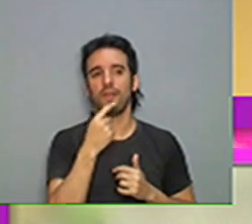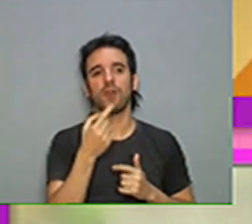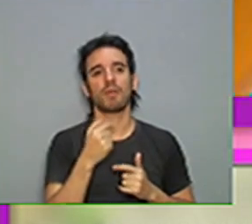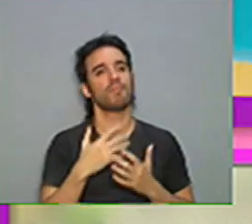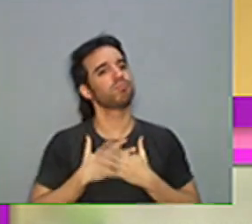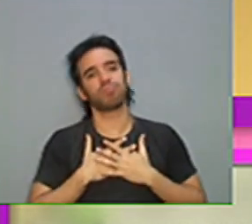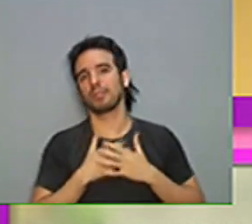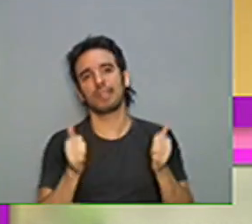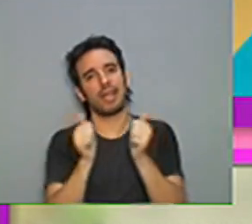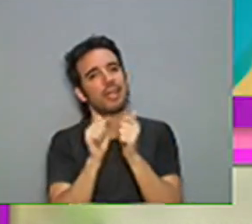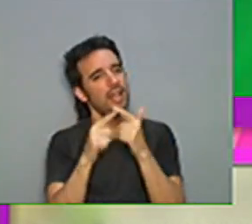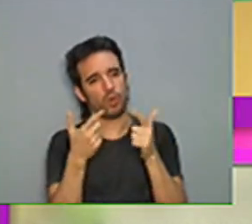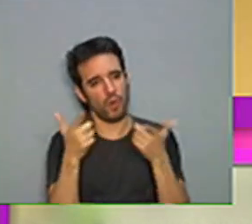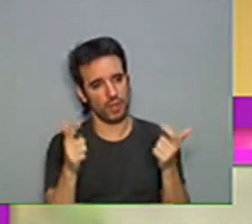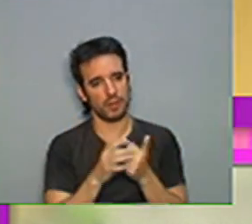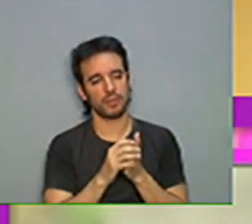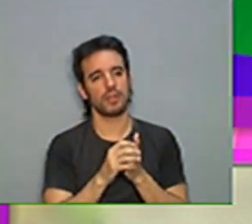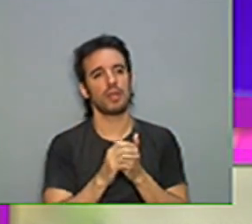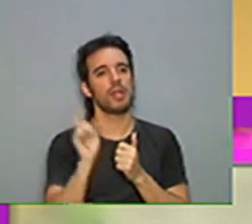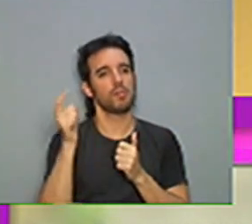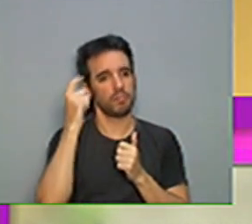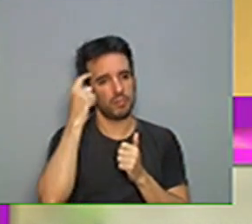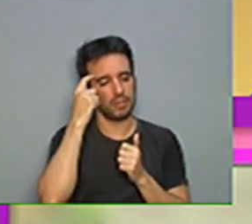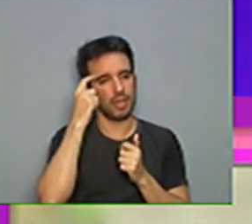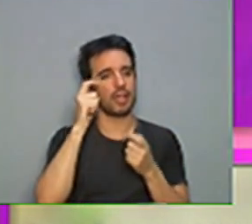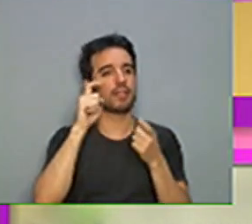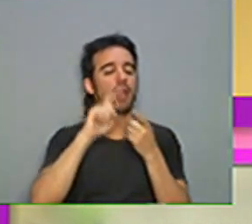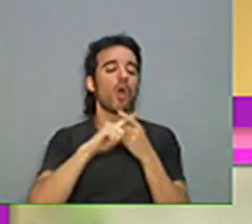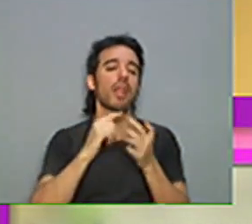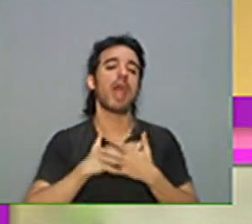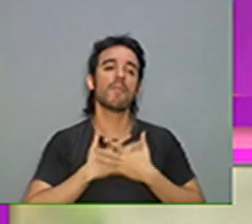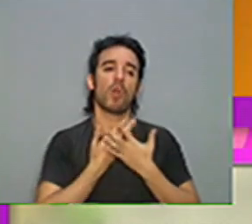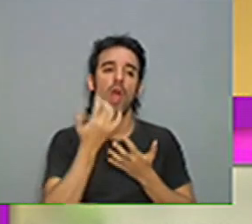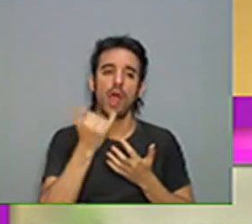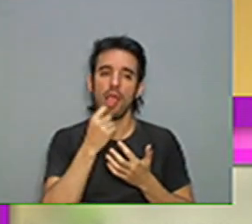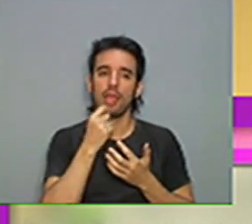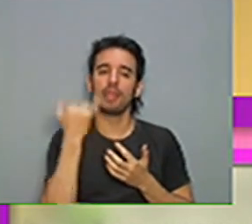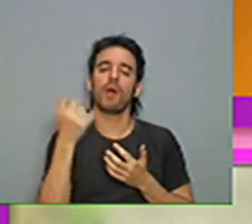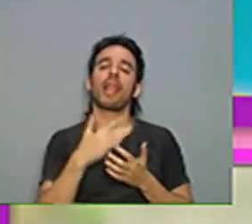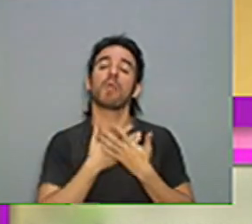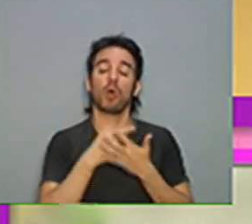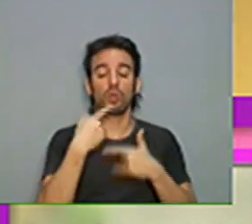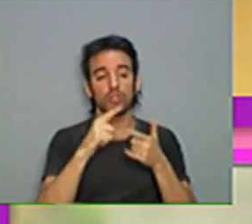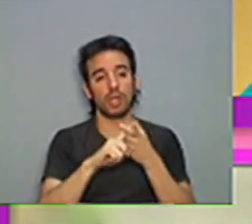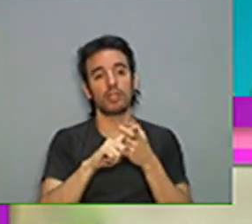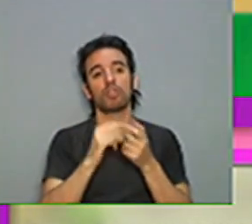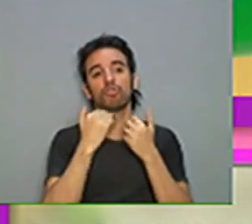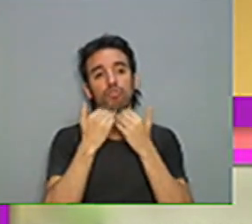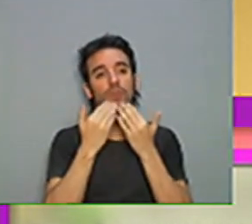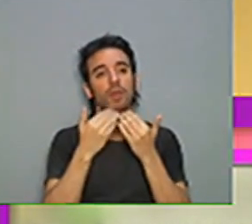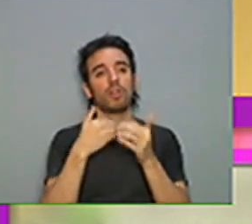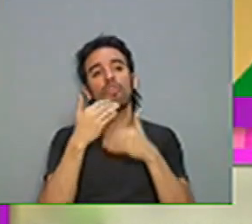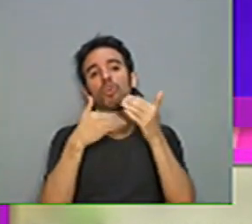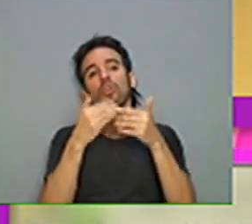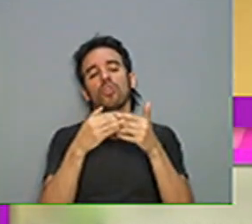pasión entre en esa relación no había. Que él cree que él se casó, que se casaron enamorados. Sí, que él estaba enamorado cuando se casaron, que no sabía que toda la fiesta